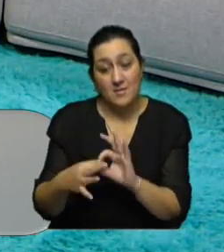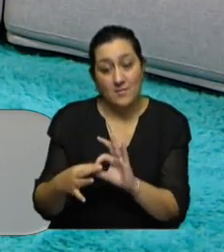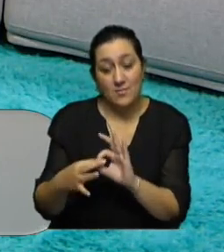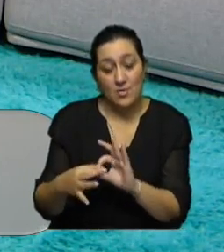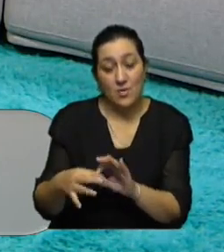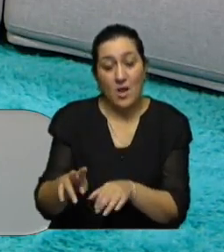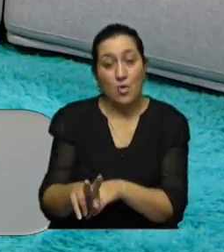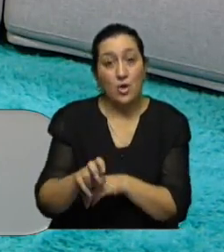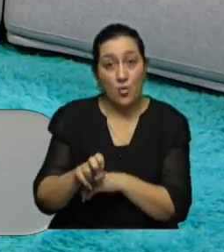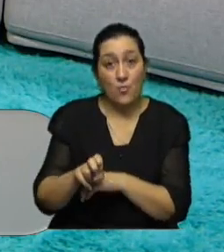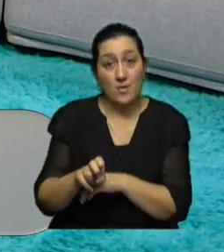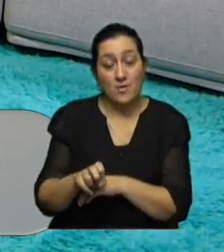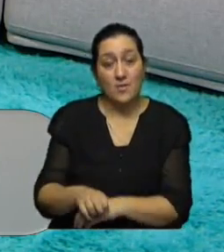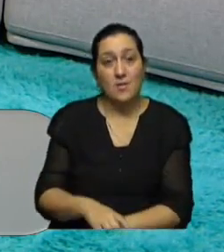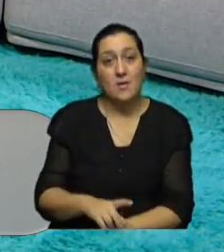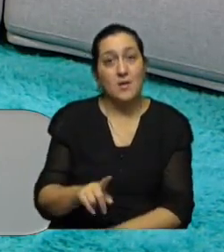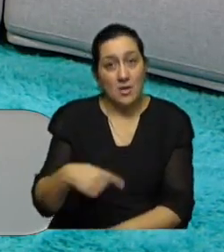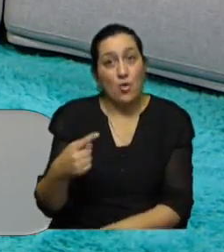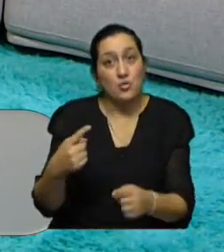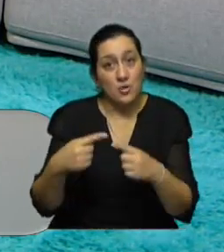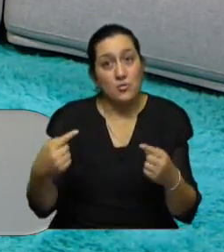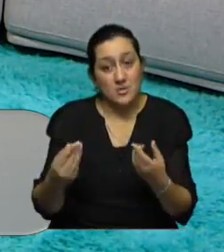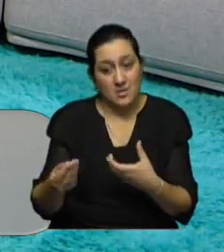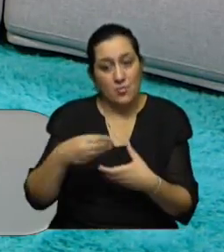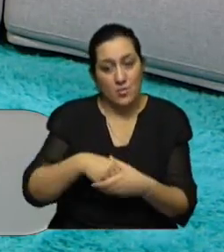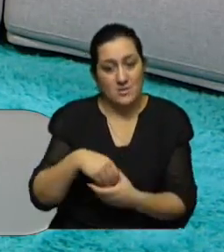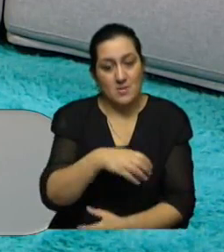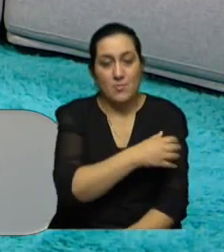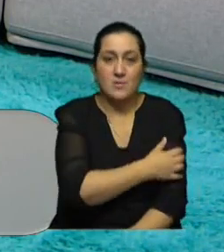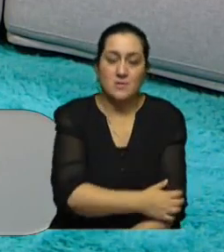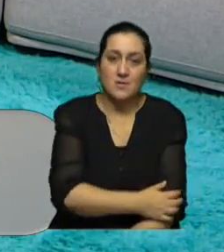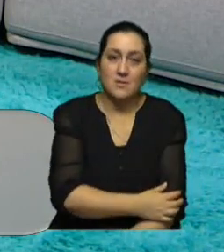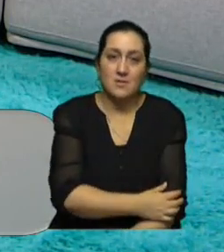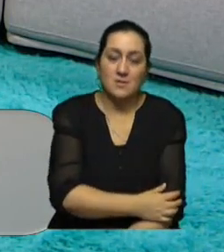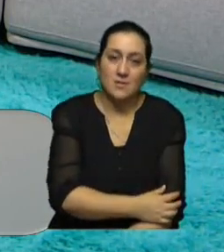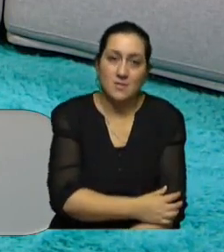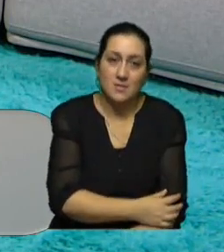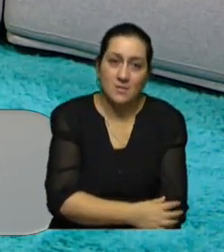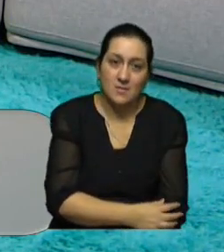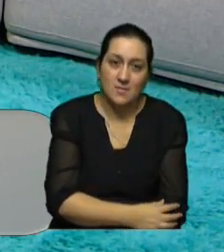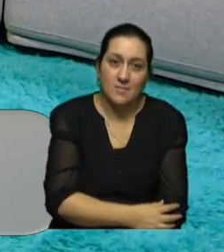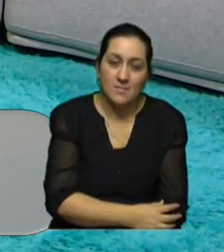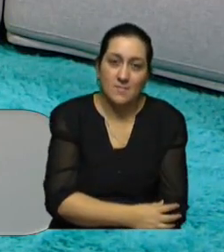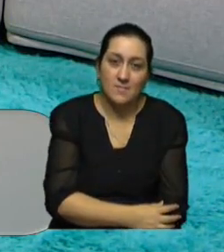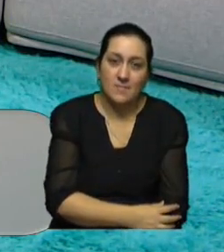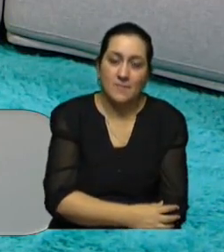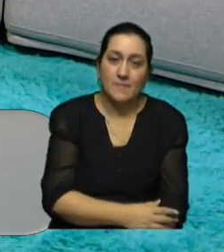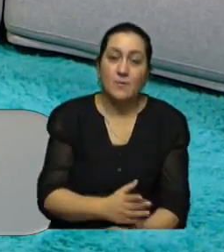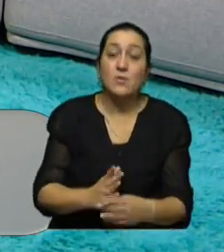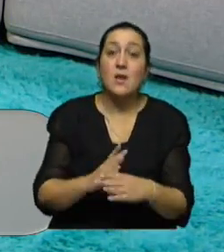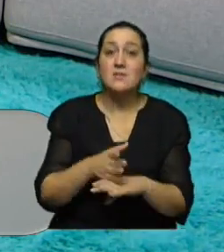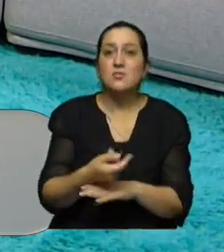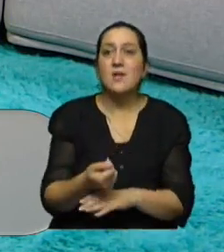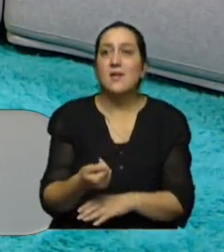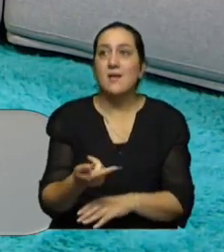ingresos y que abarca otras dimensiones que tienen que ver con la accesibilidad o el acceso a una